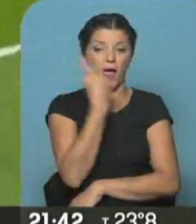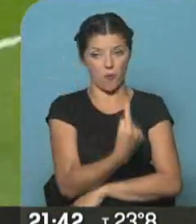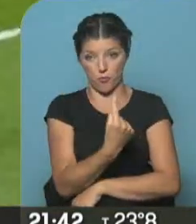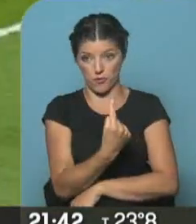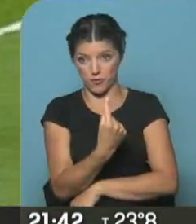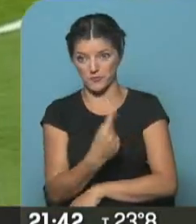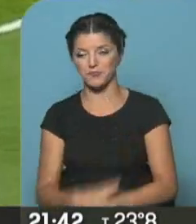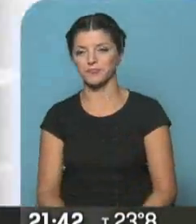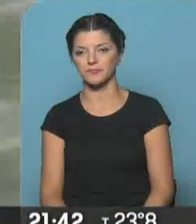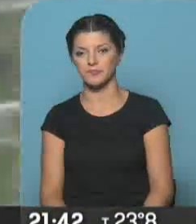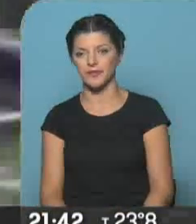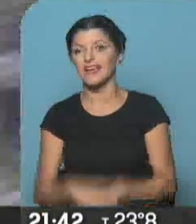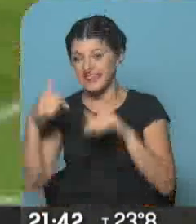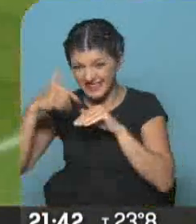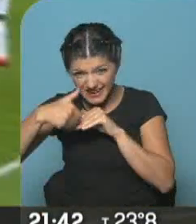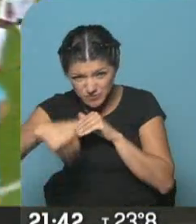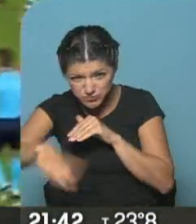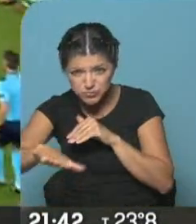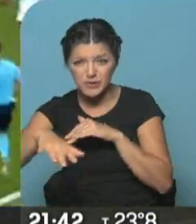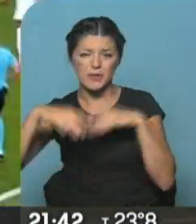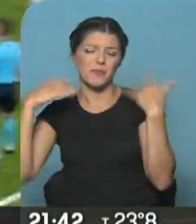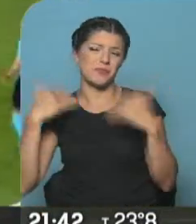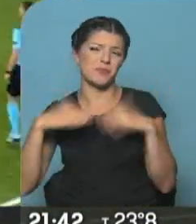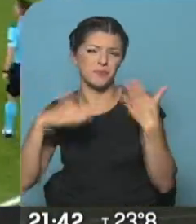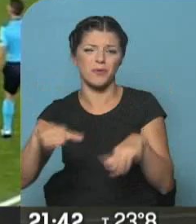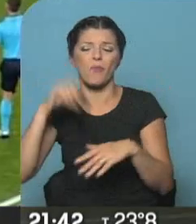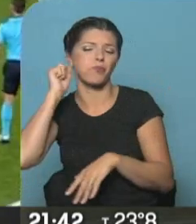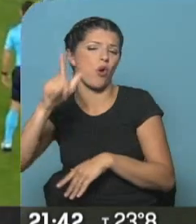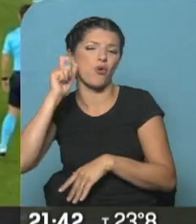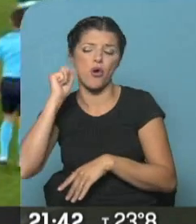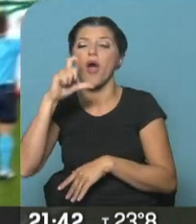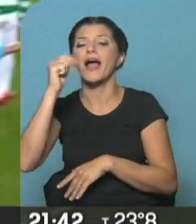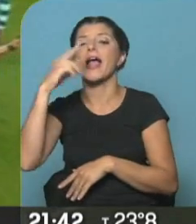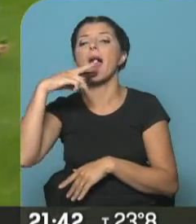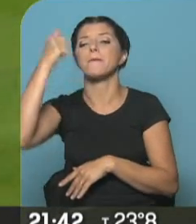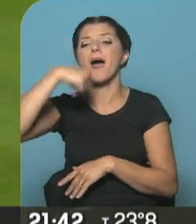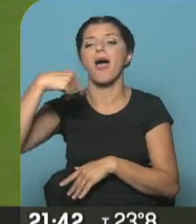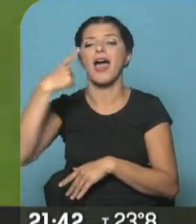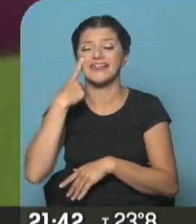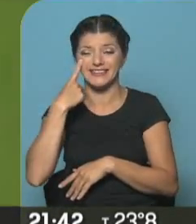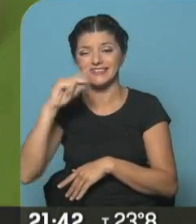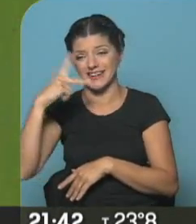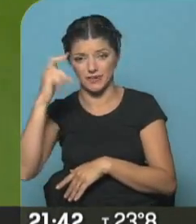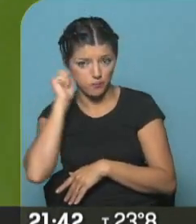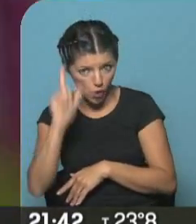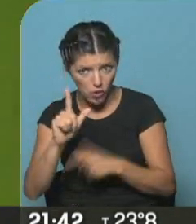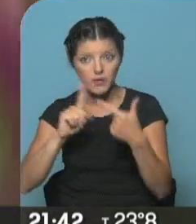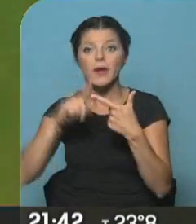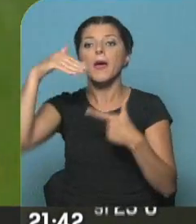2-1 y a partir de allí un monólogo. Edinson Cavani el tercero, el cuarto de Kylian